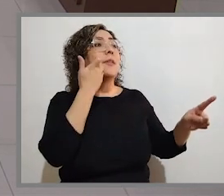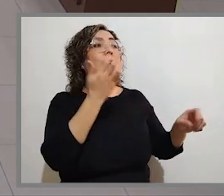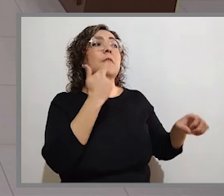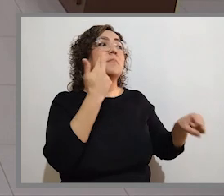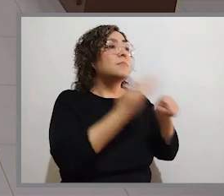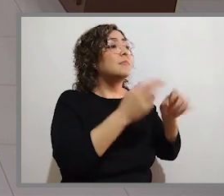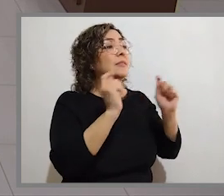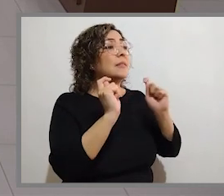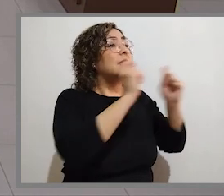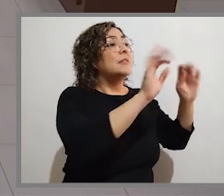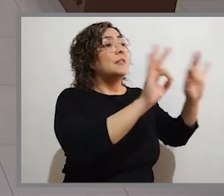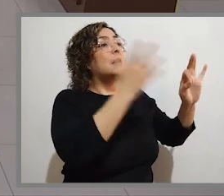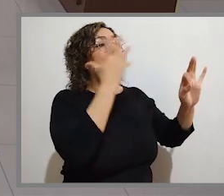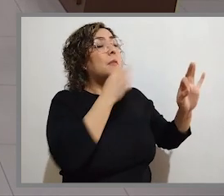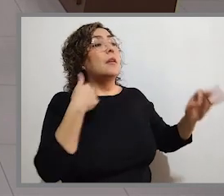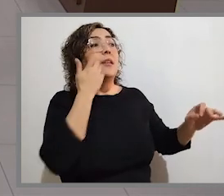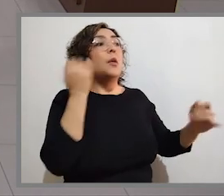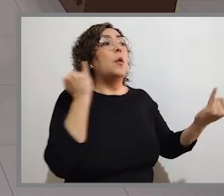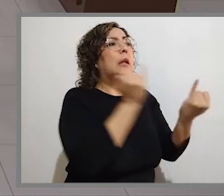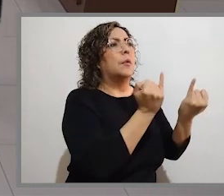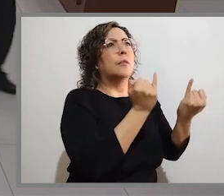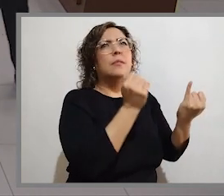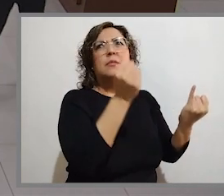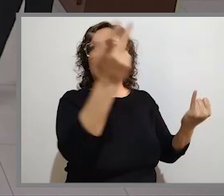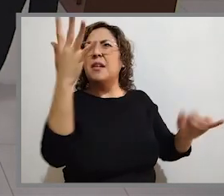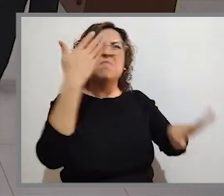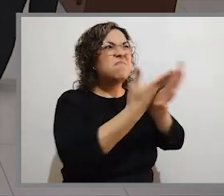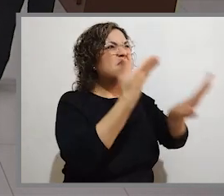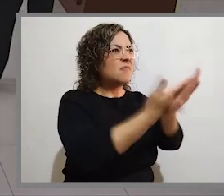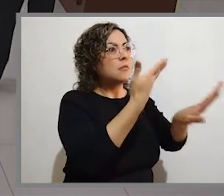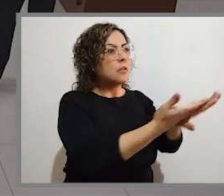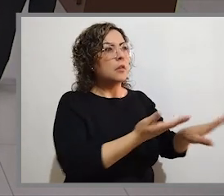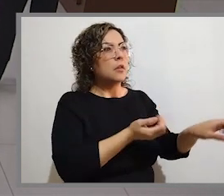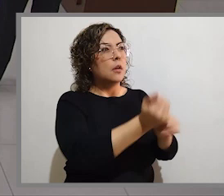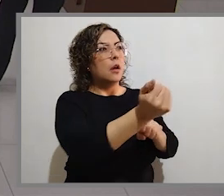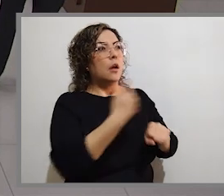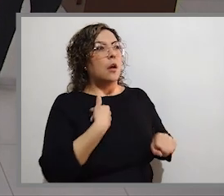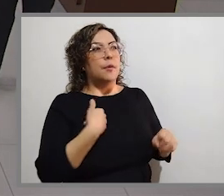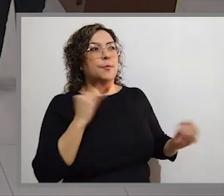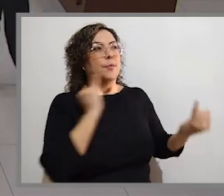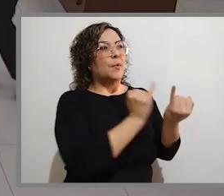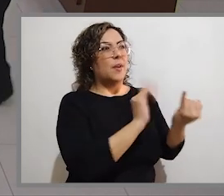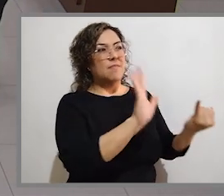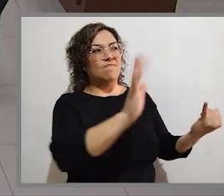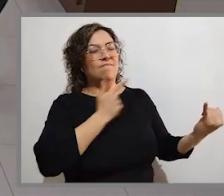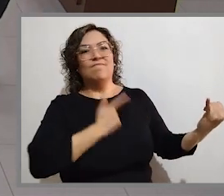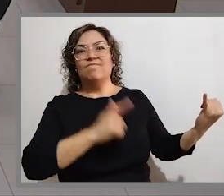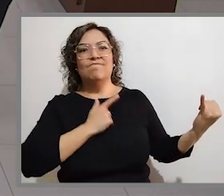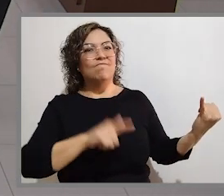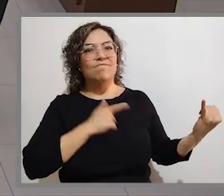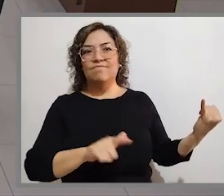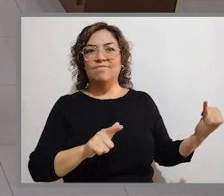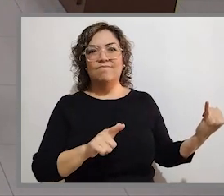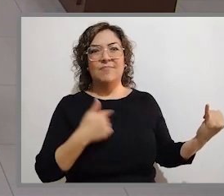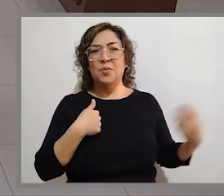no es adecuado, entonces hay un desmoralizamiento y hay un alejamiento de la política, que es,